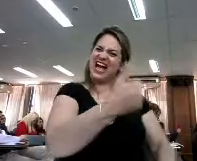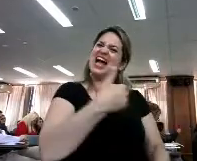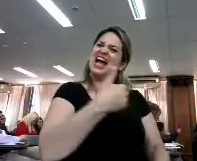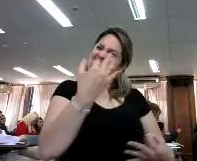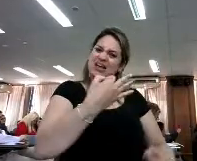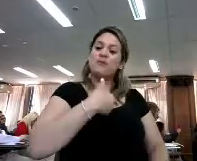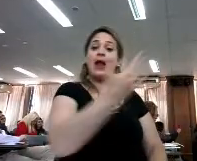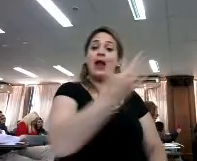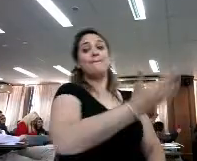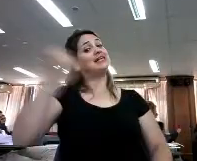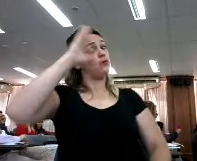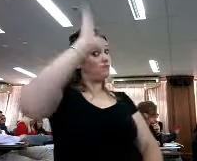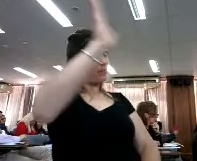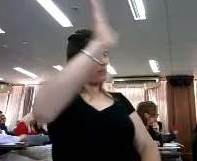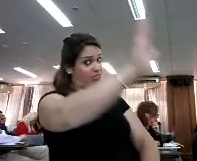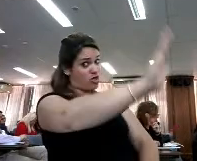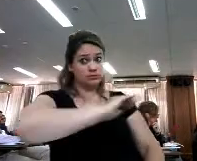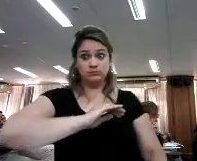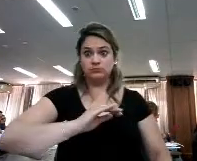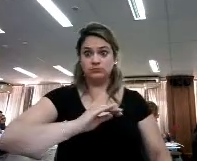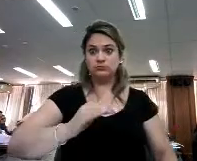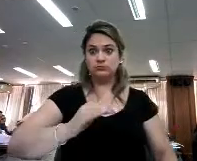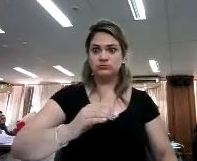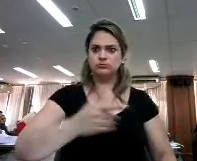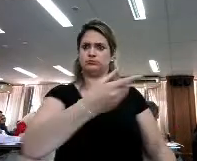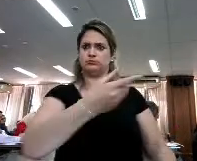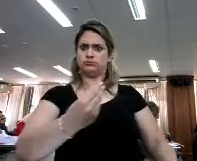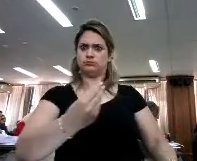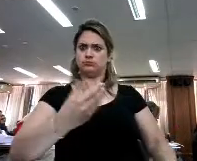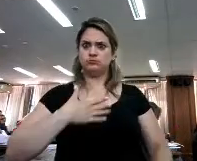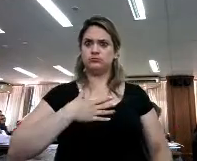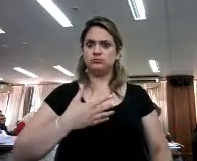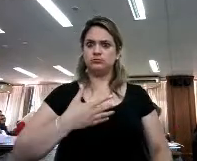voy a llevar, hasta luego. ¿Cómo te sientes?